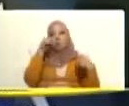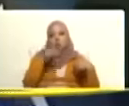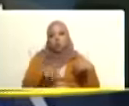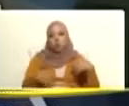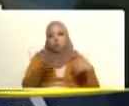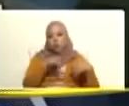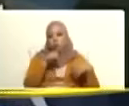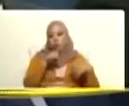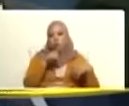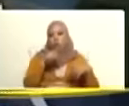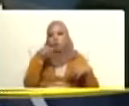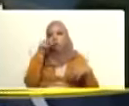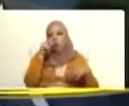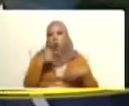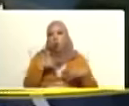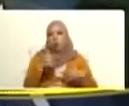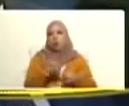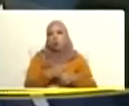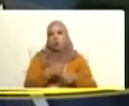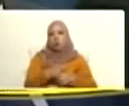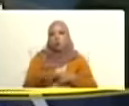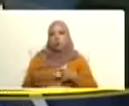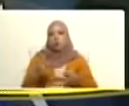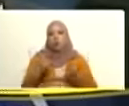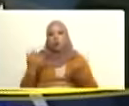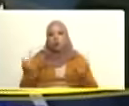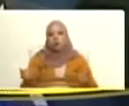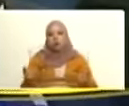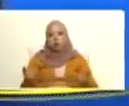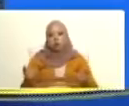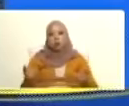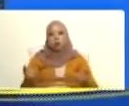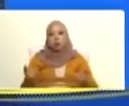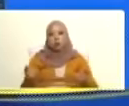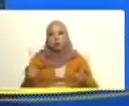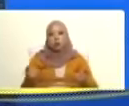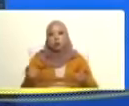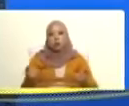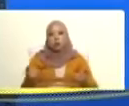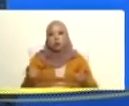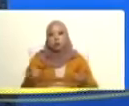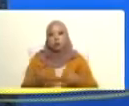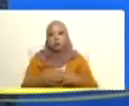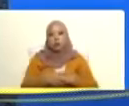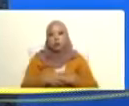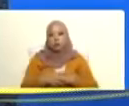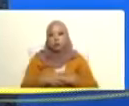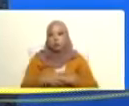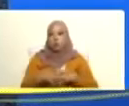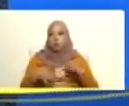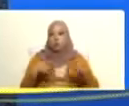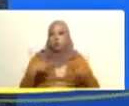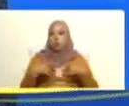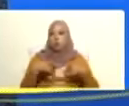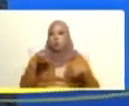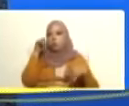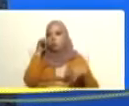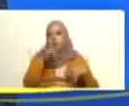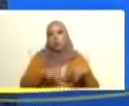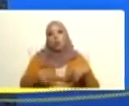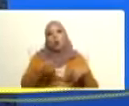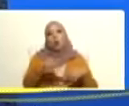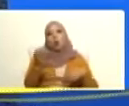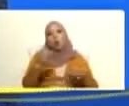y porque usted no se enteró, porque usted no informó. ¿Ah? Hay mucho que hacer en los puertos todavía,